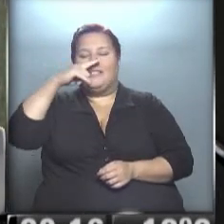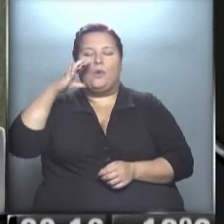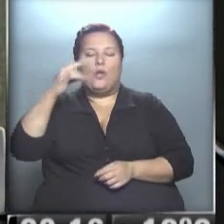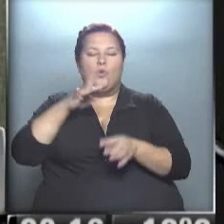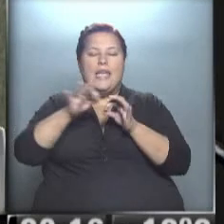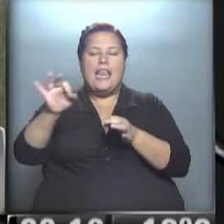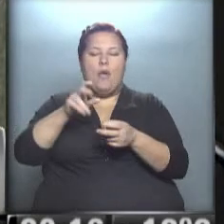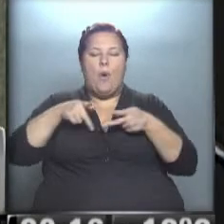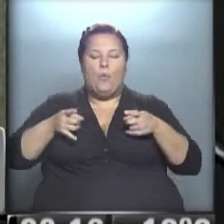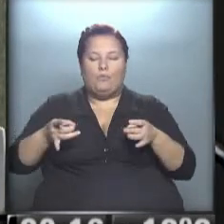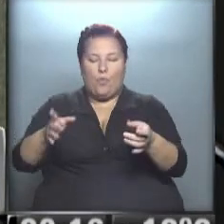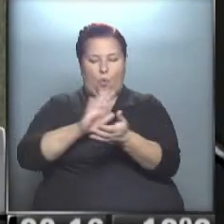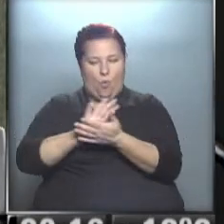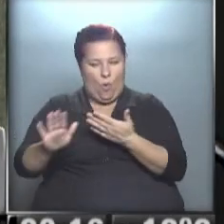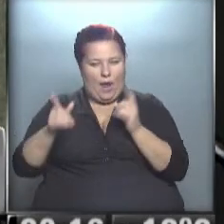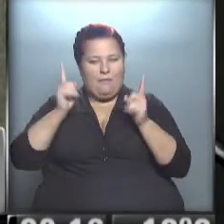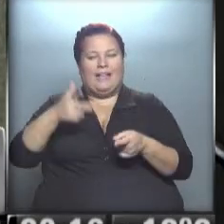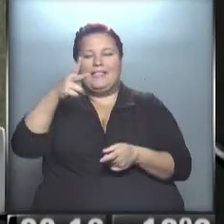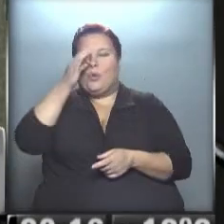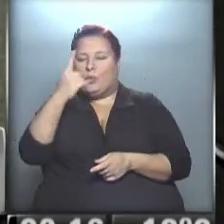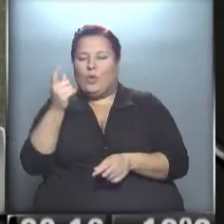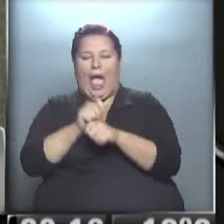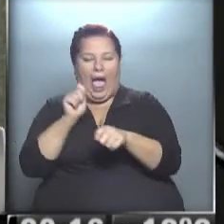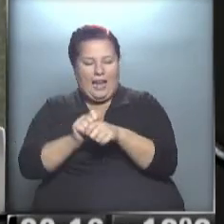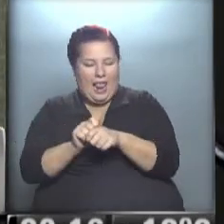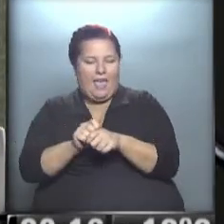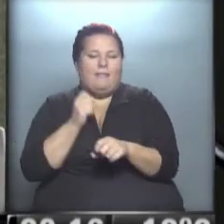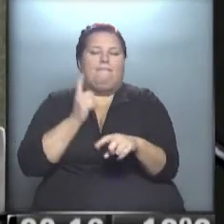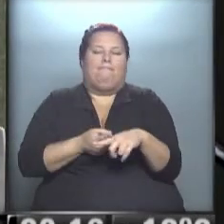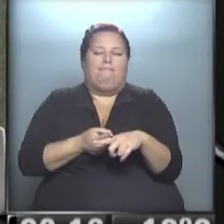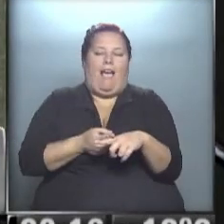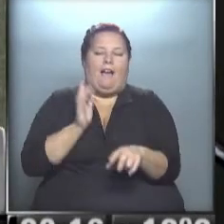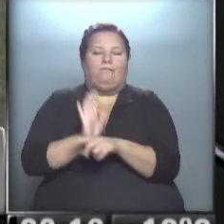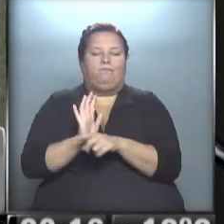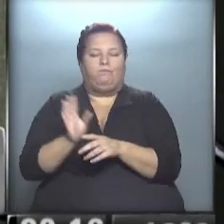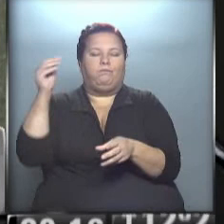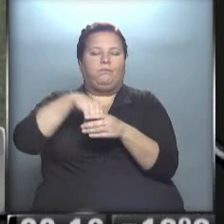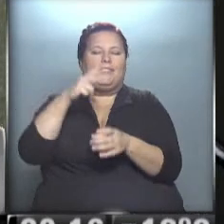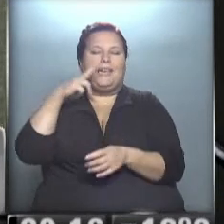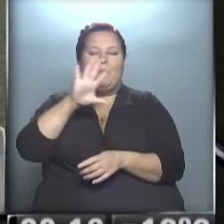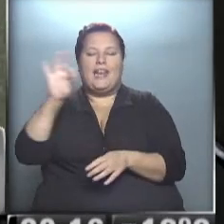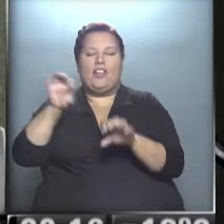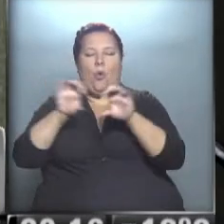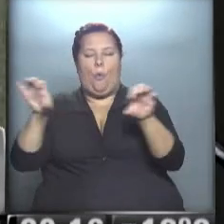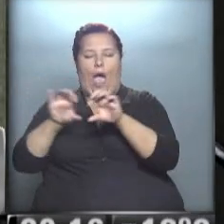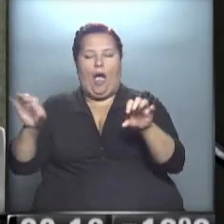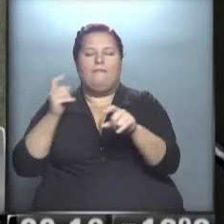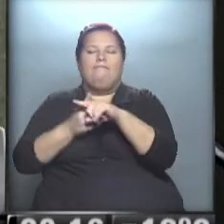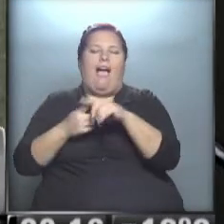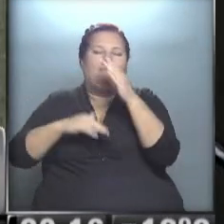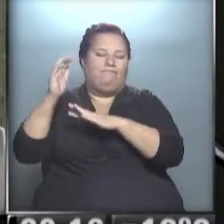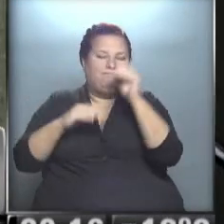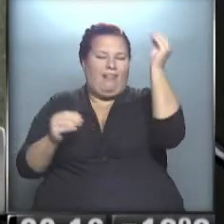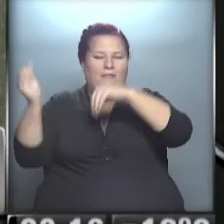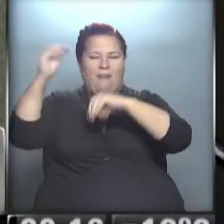de vías nuevas más 321 de reparaciones más lo que significa la incorporación de 300 vagones más otras obras complementarias